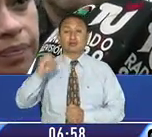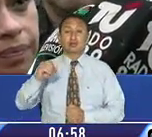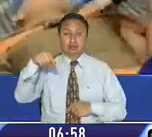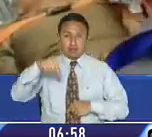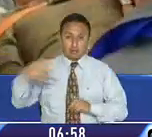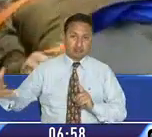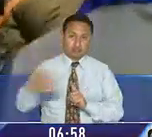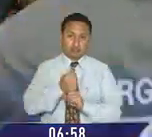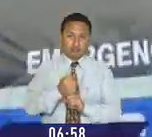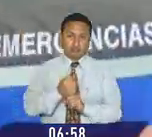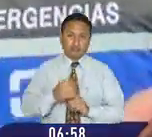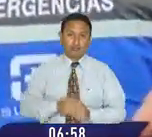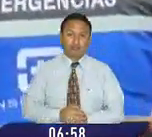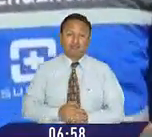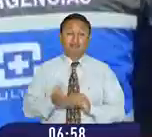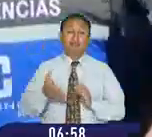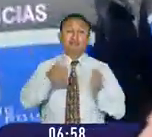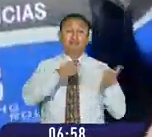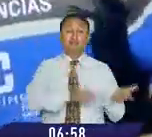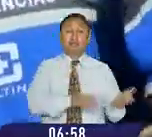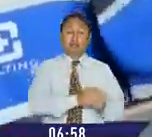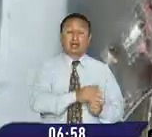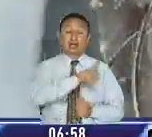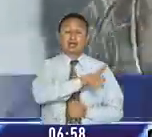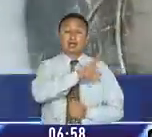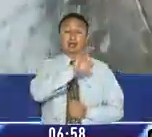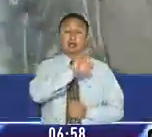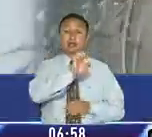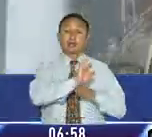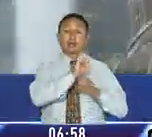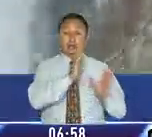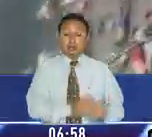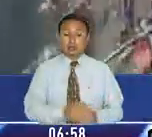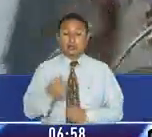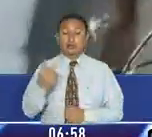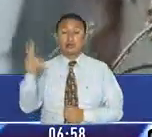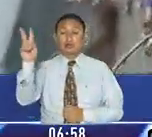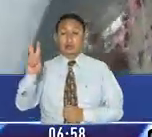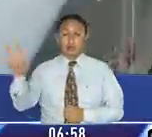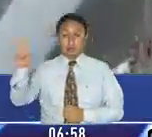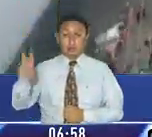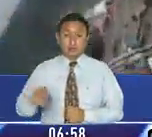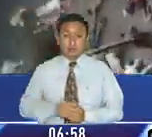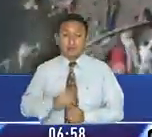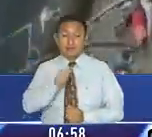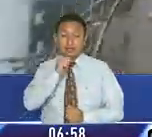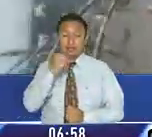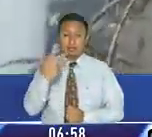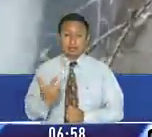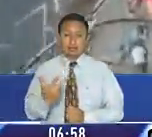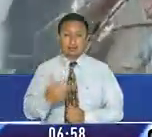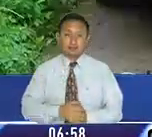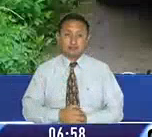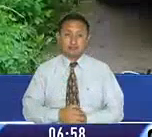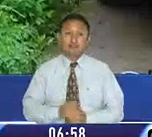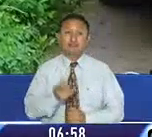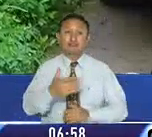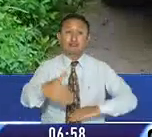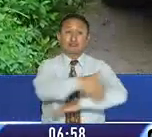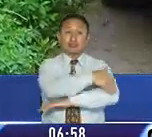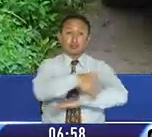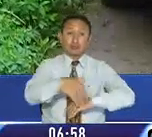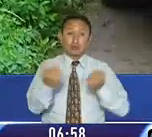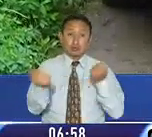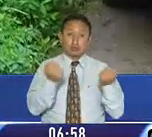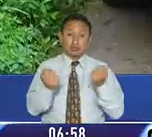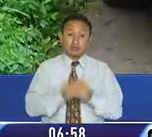recapturados. De los muertos, 39 son ecuatorianos, 2 venezolanos y 3 faltan por identificar. En las vías se están haciendo controles exhaustivos. En